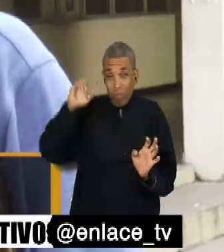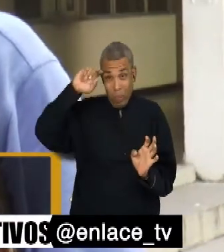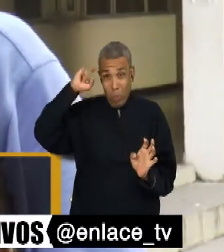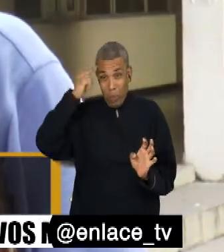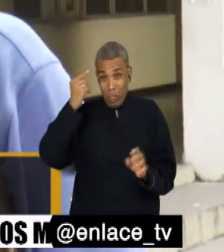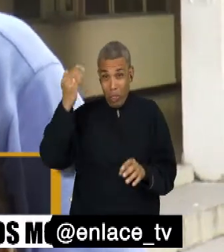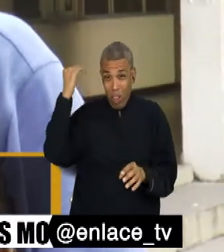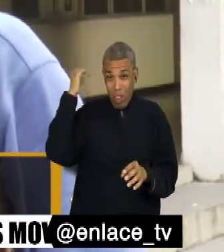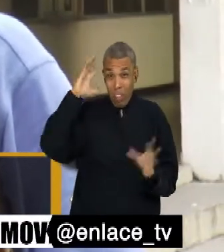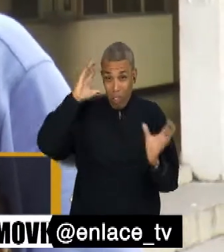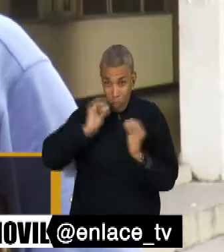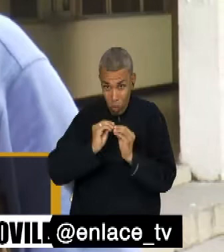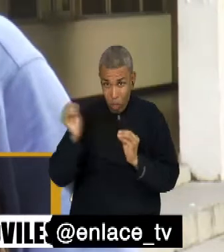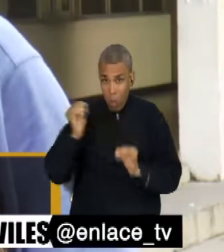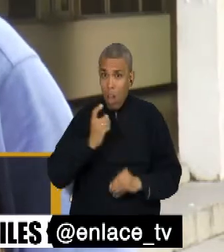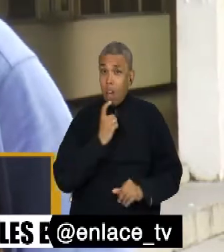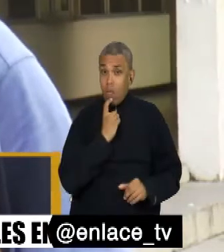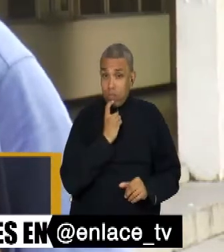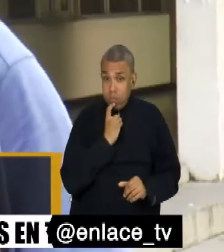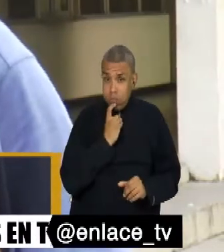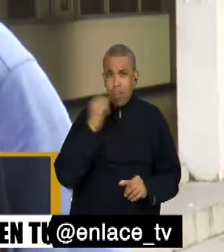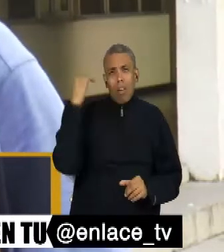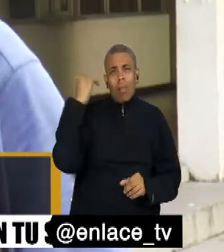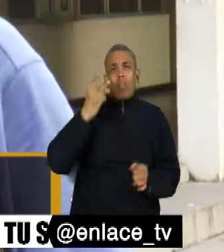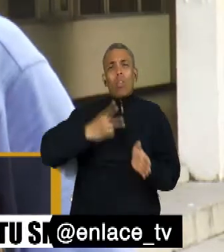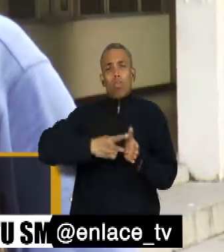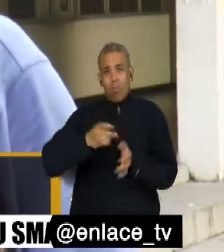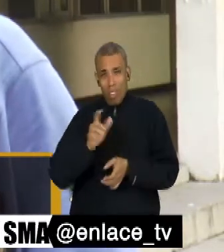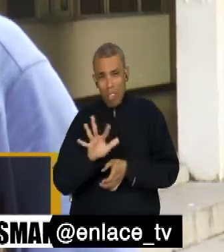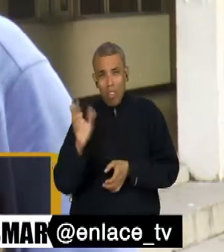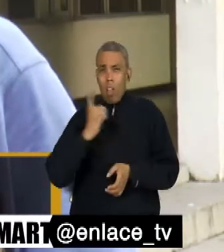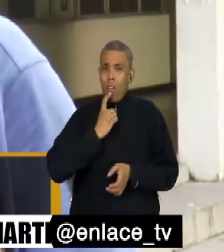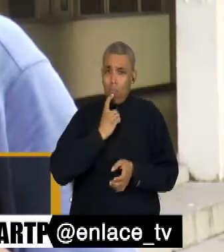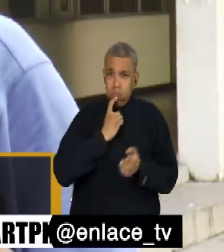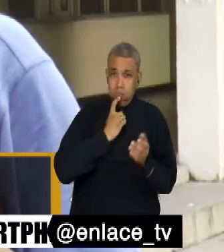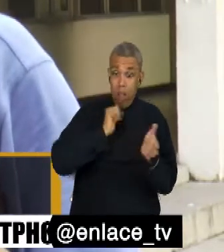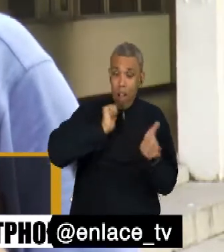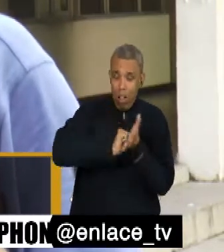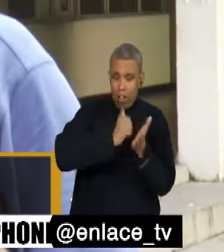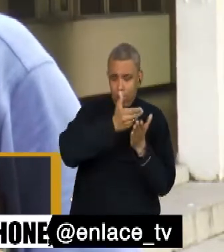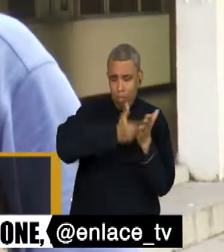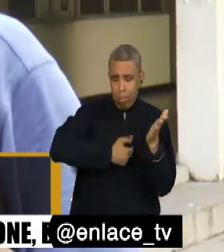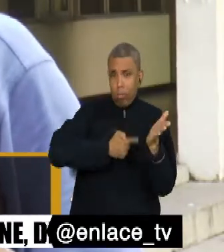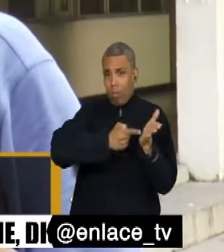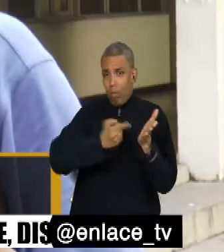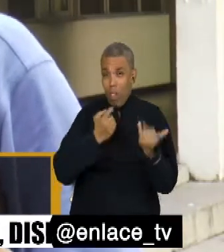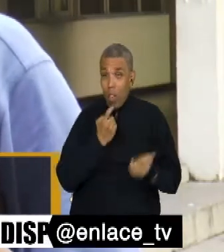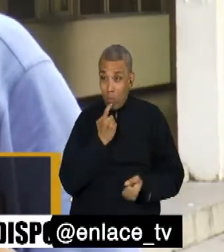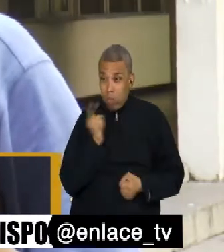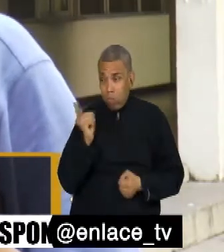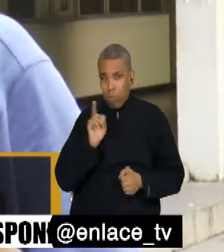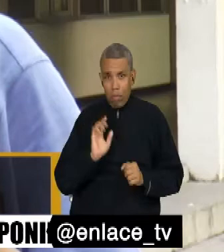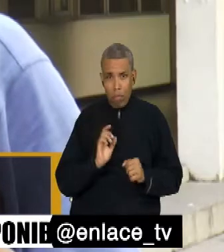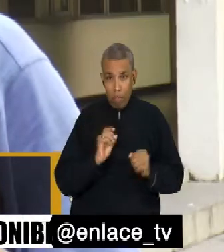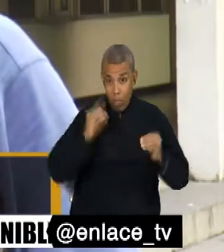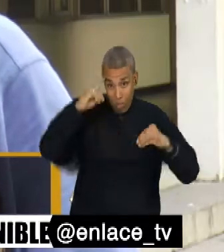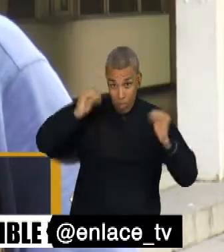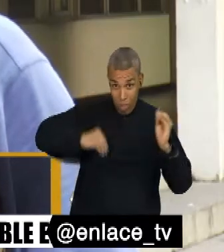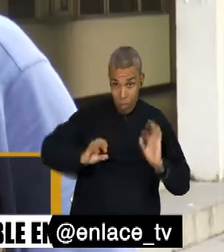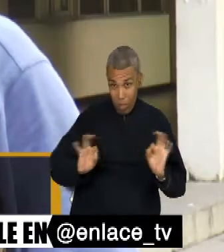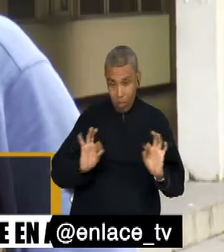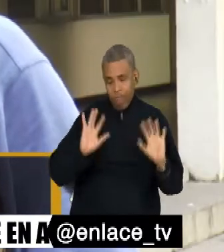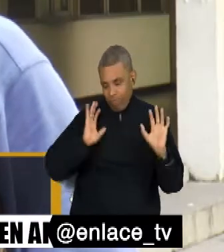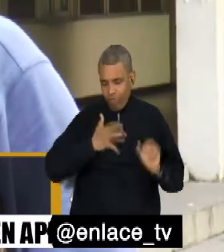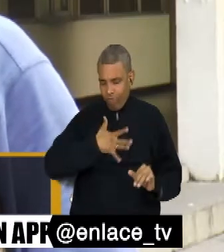con los acuerdos y los pactos del 2015, por una parte, y por otra parte, que cumpla con la asignación de los